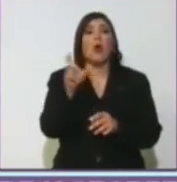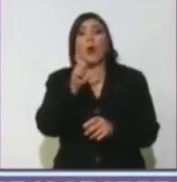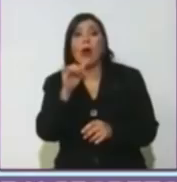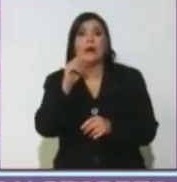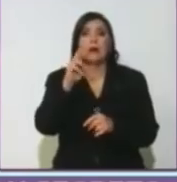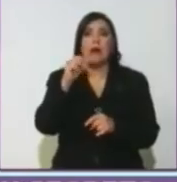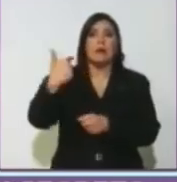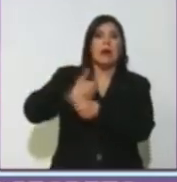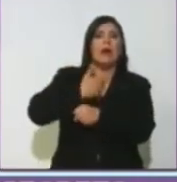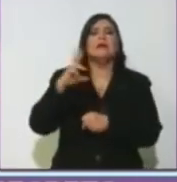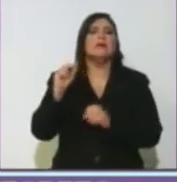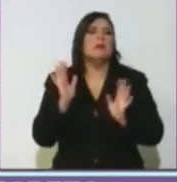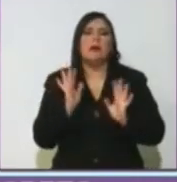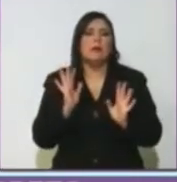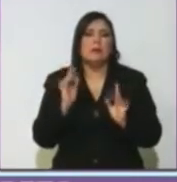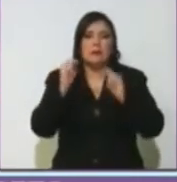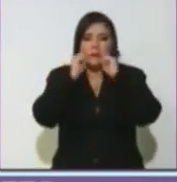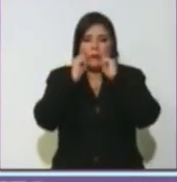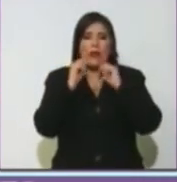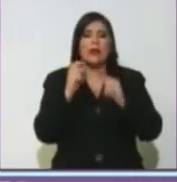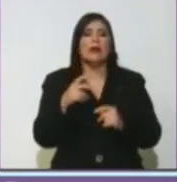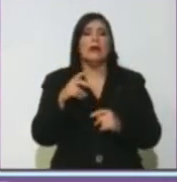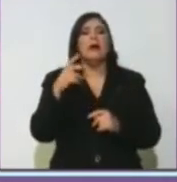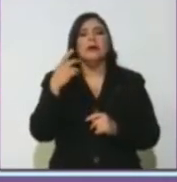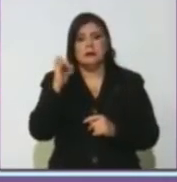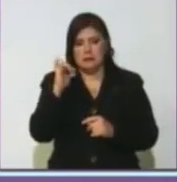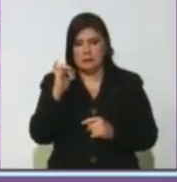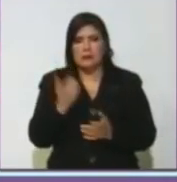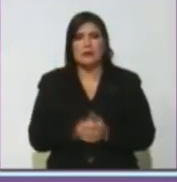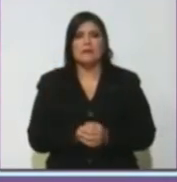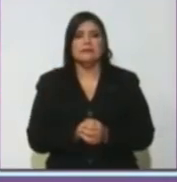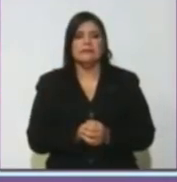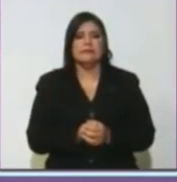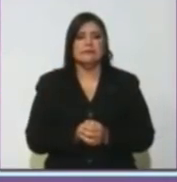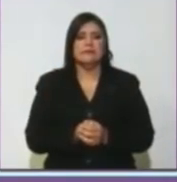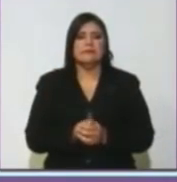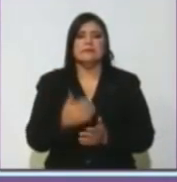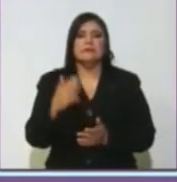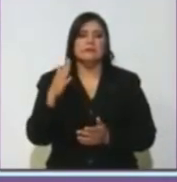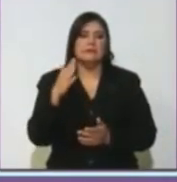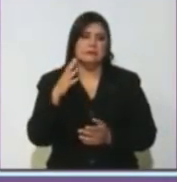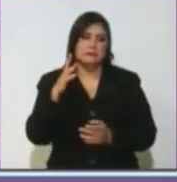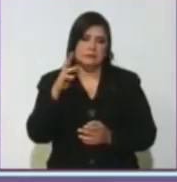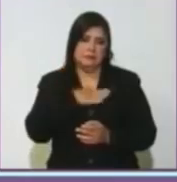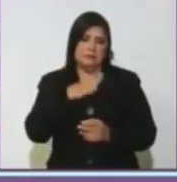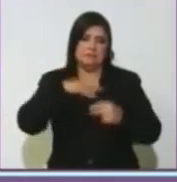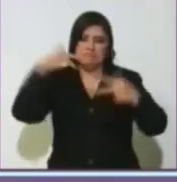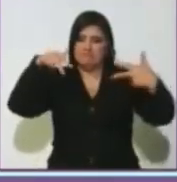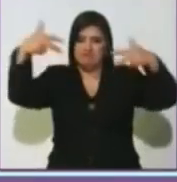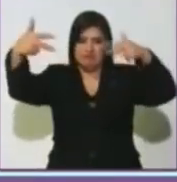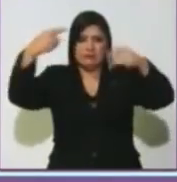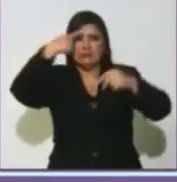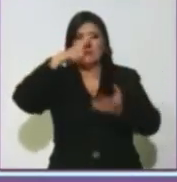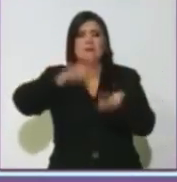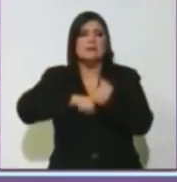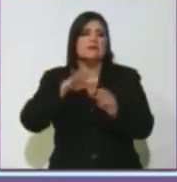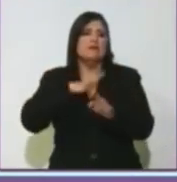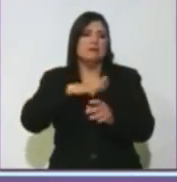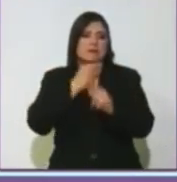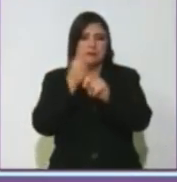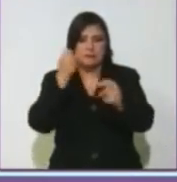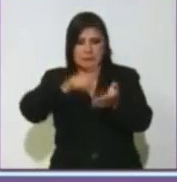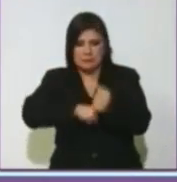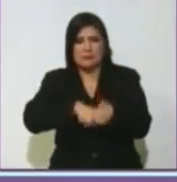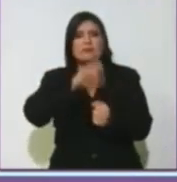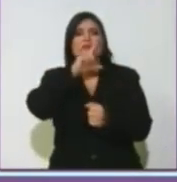fin en todo caso sí mis cámaras van a estar en el transporte público y va haber